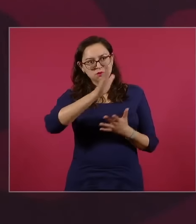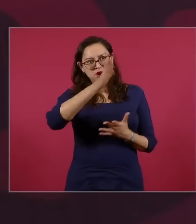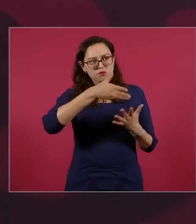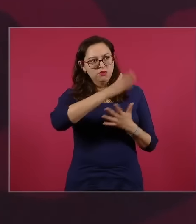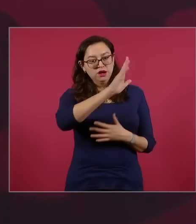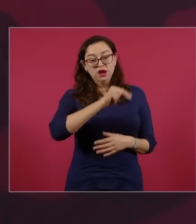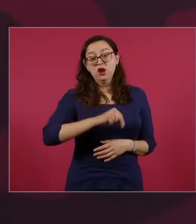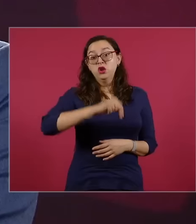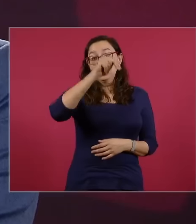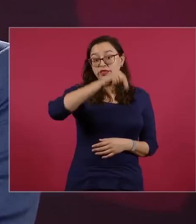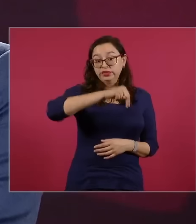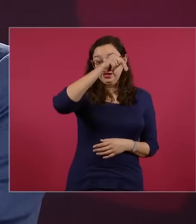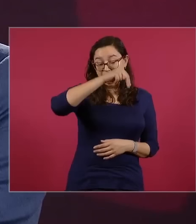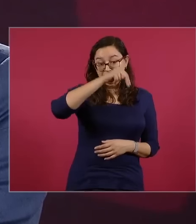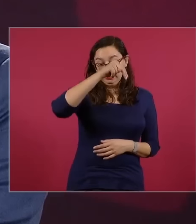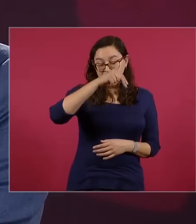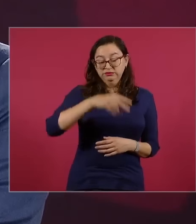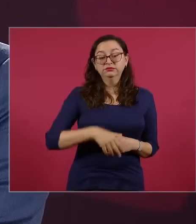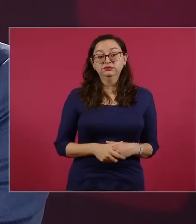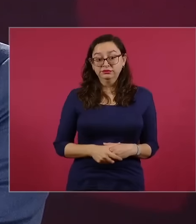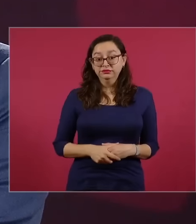sexenio, y está